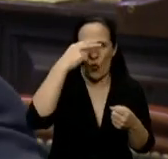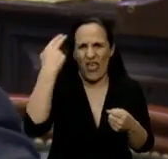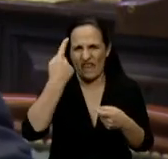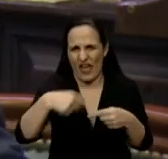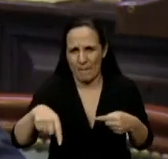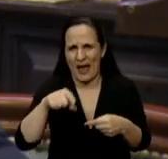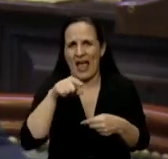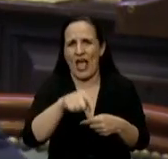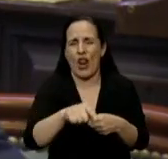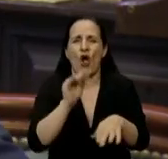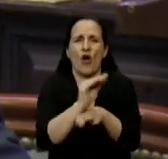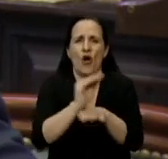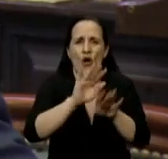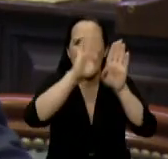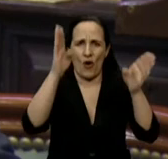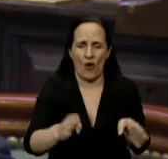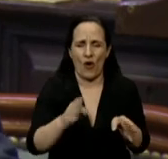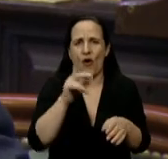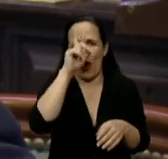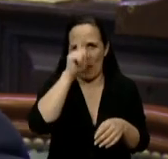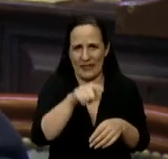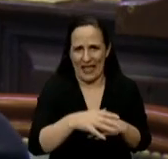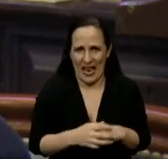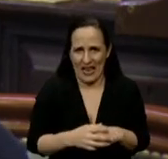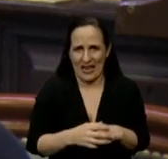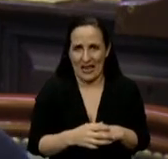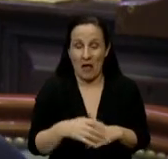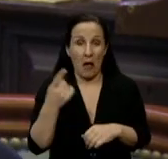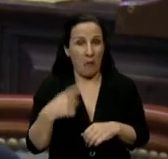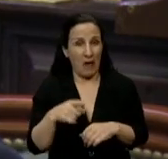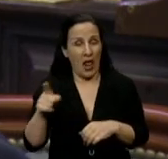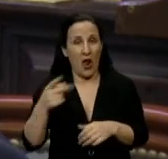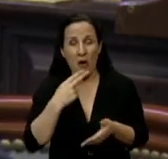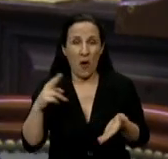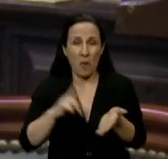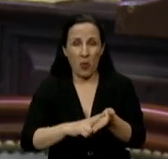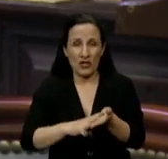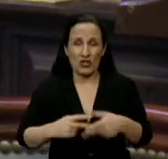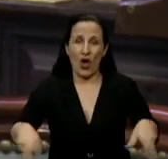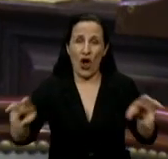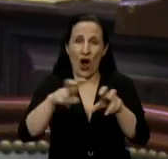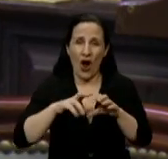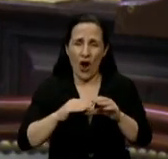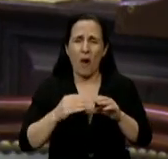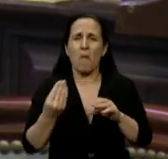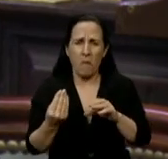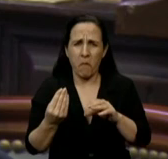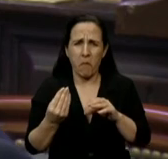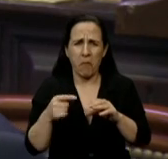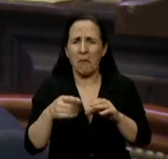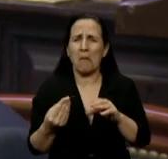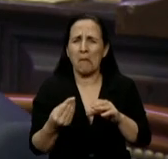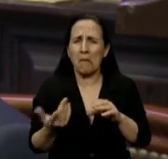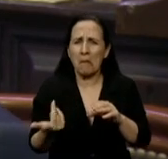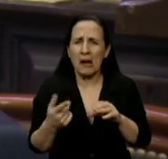el mantenimiento de los hospitales. Sin embargo, están decidiendo con este impuesto una asignación específica de